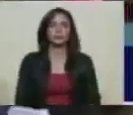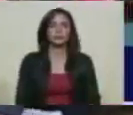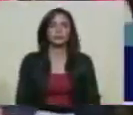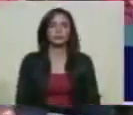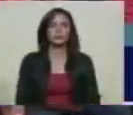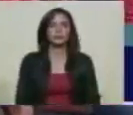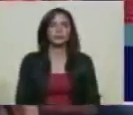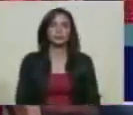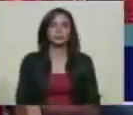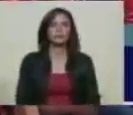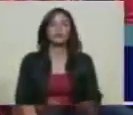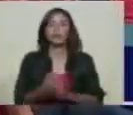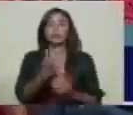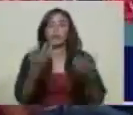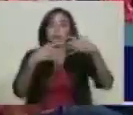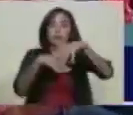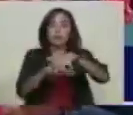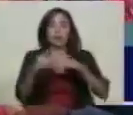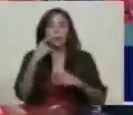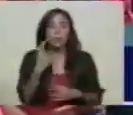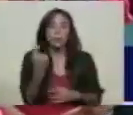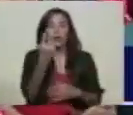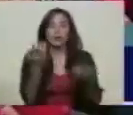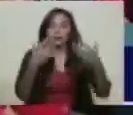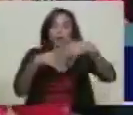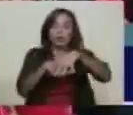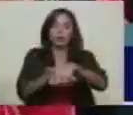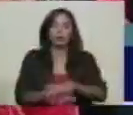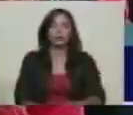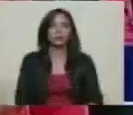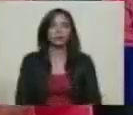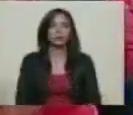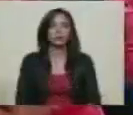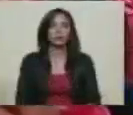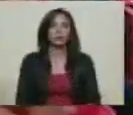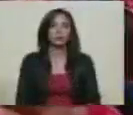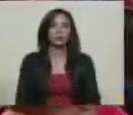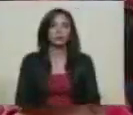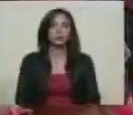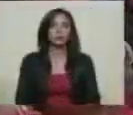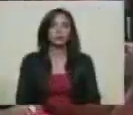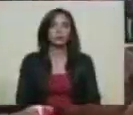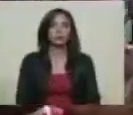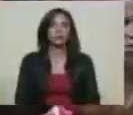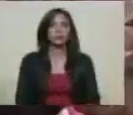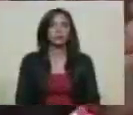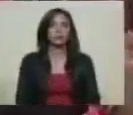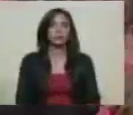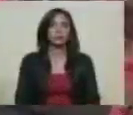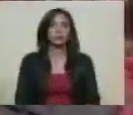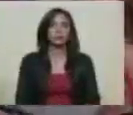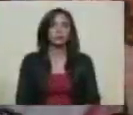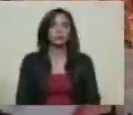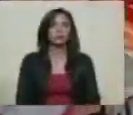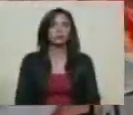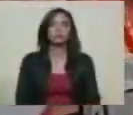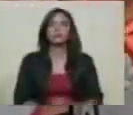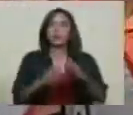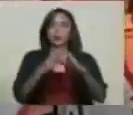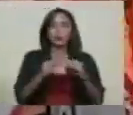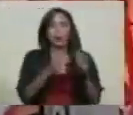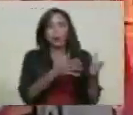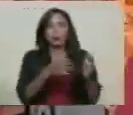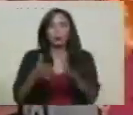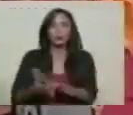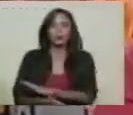Y que integre por primera vez, dado lo positivo de esta experiencia, las instancias de dirección